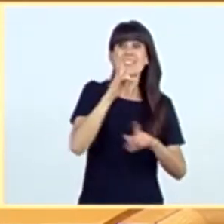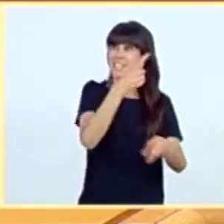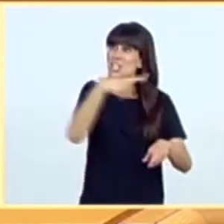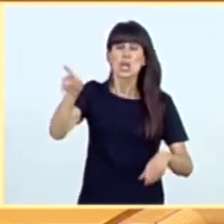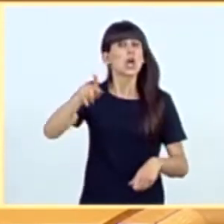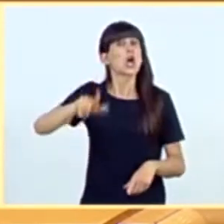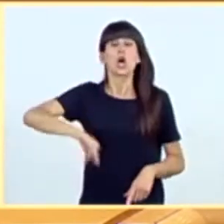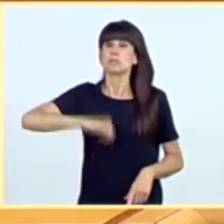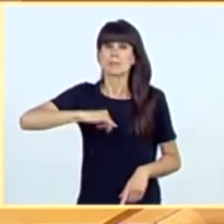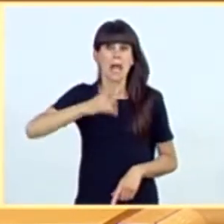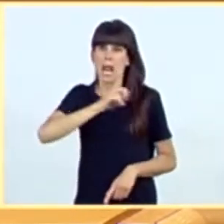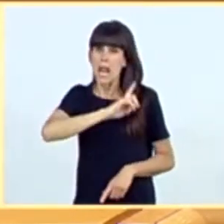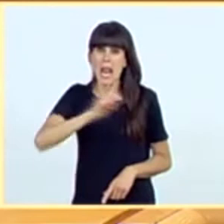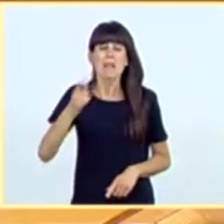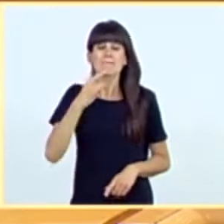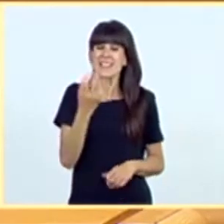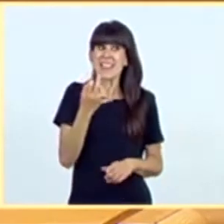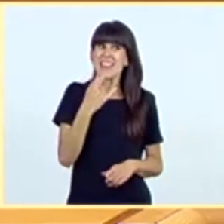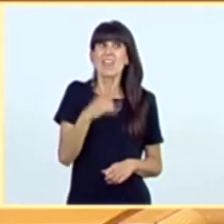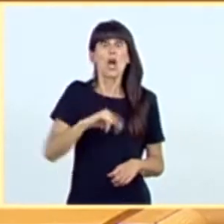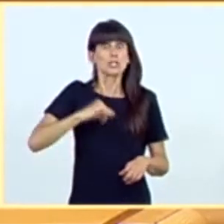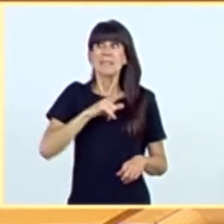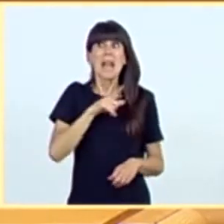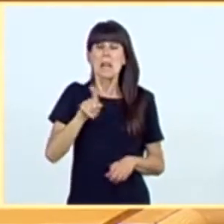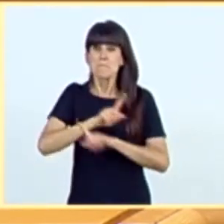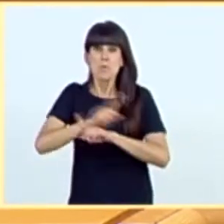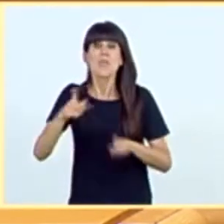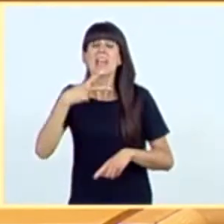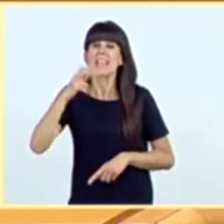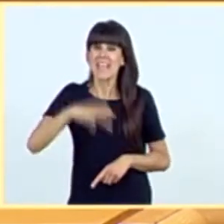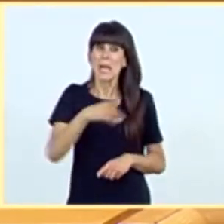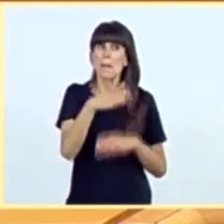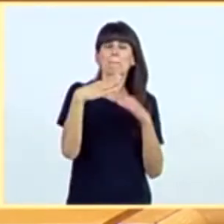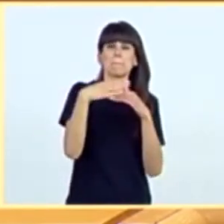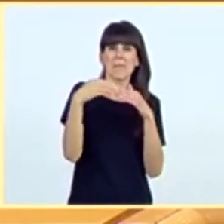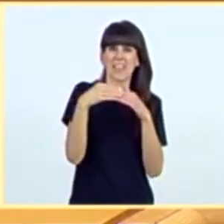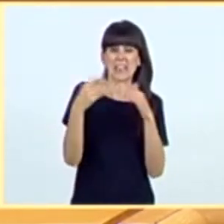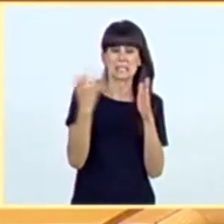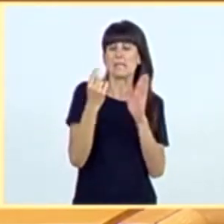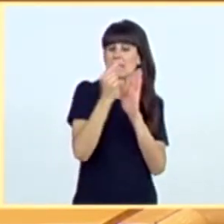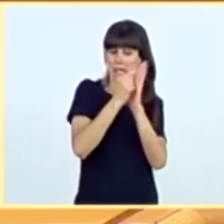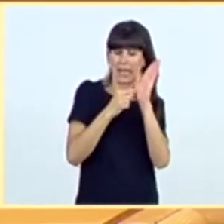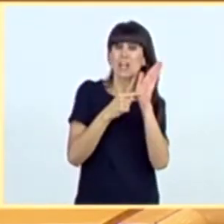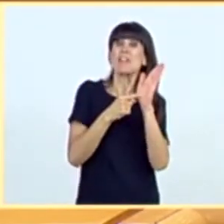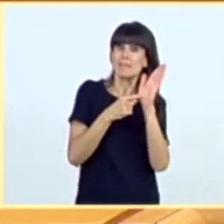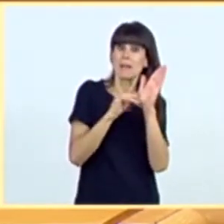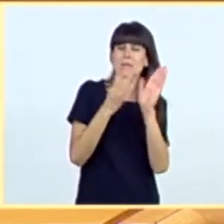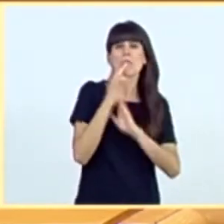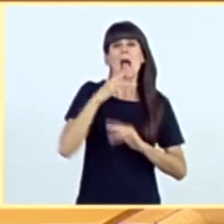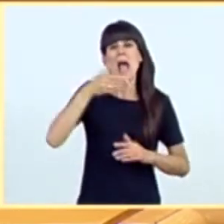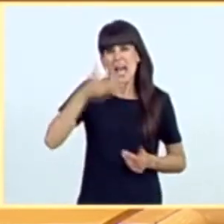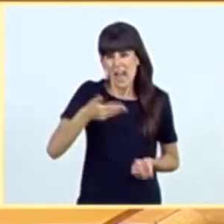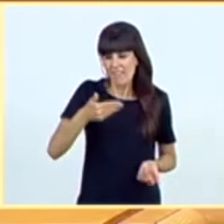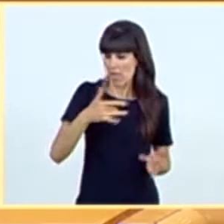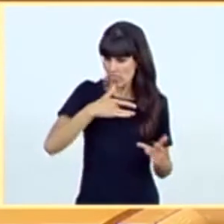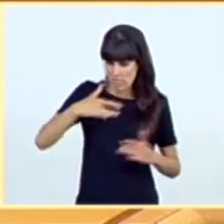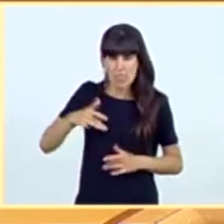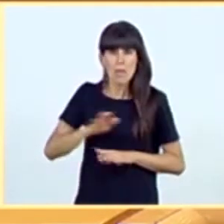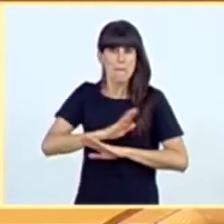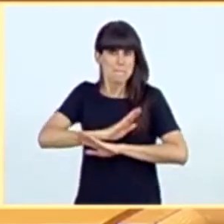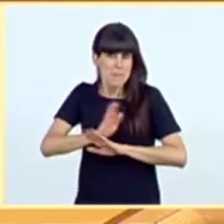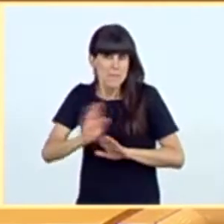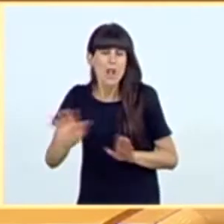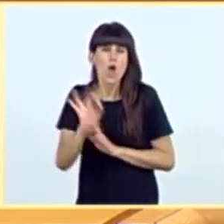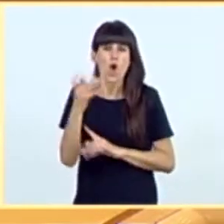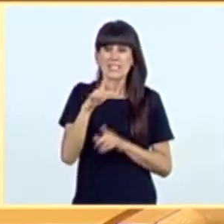hospitalaria ante otra patología. No se derivarán al hospital a los pacientes que cumplan con los siguientes criterios: criterios de gravedad de la patología, pacientes